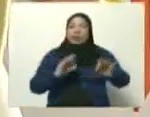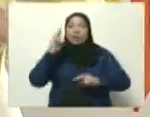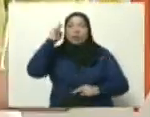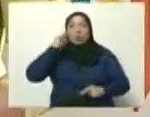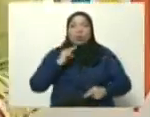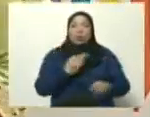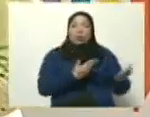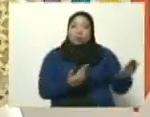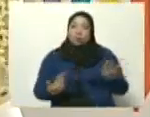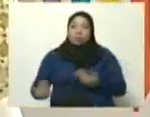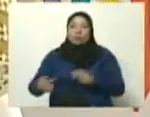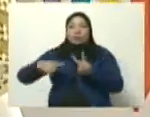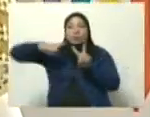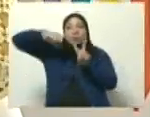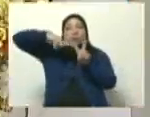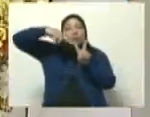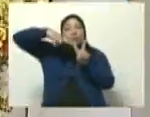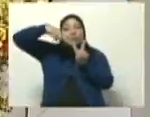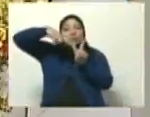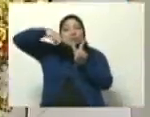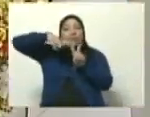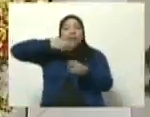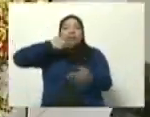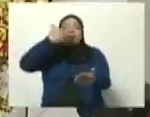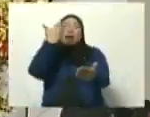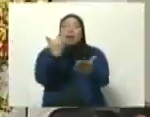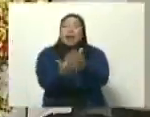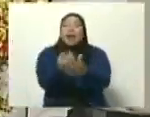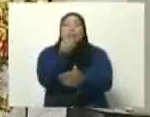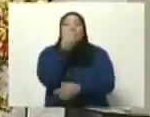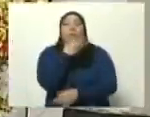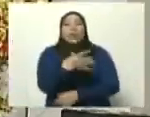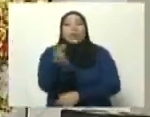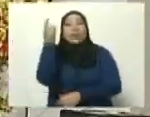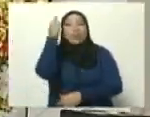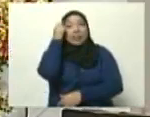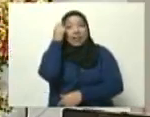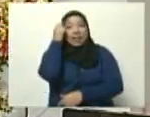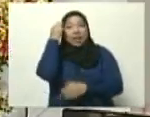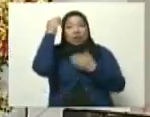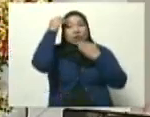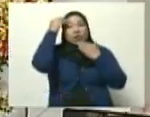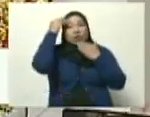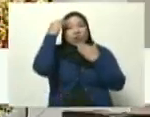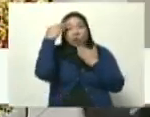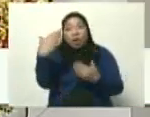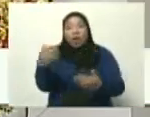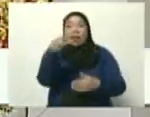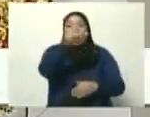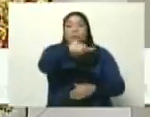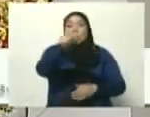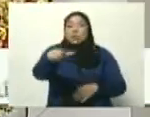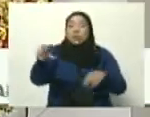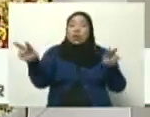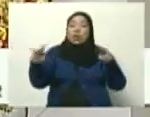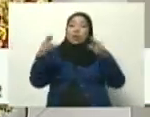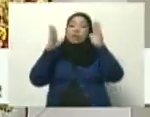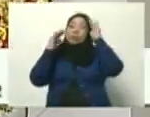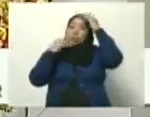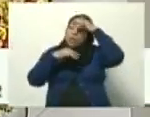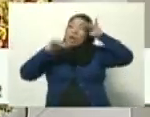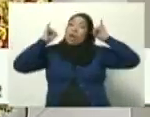Bienvenido a las pantallas de Venezolana de Televisión. Hola, muy buenos días. Saludos a todas las usuarias y usuarios de Venezuela. Venezolana de Televisión. Estamos en otra